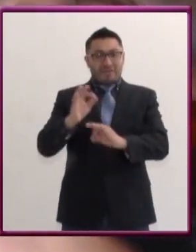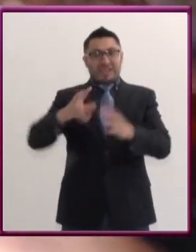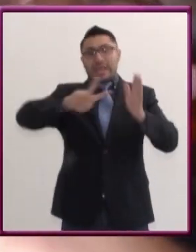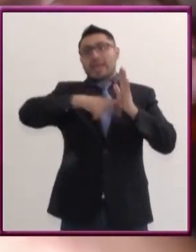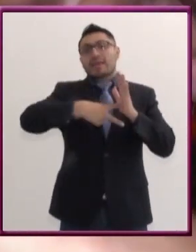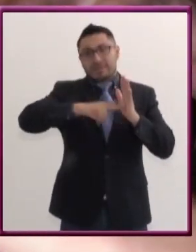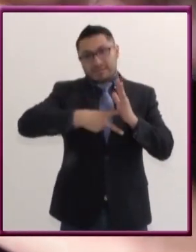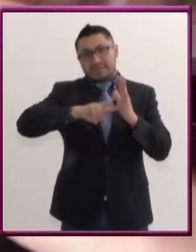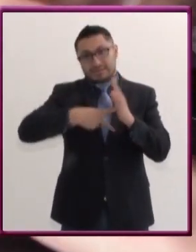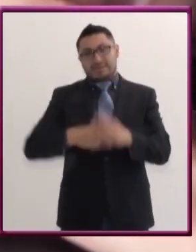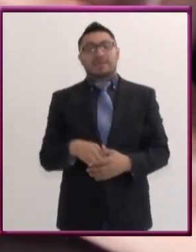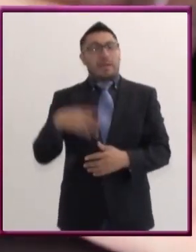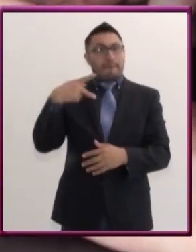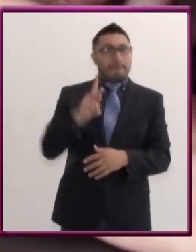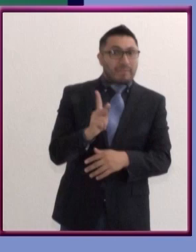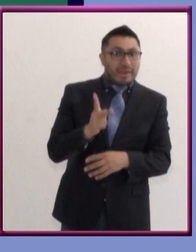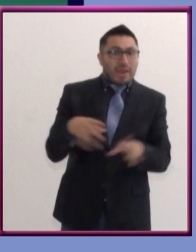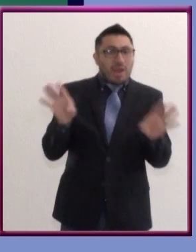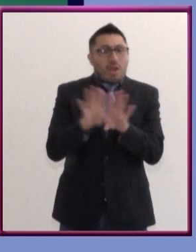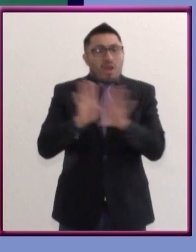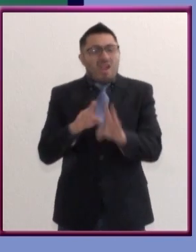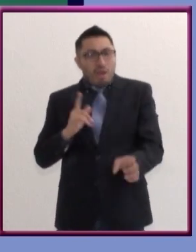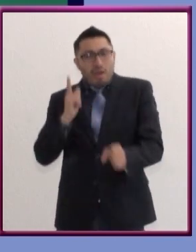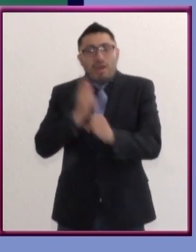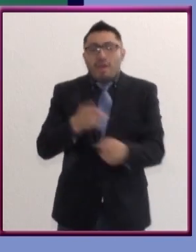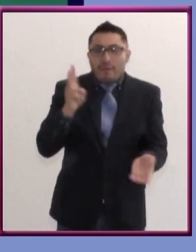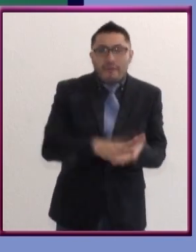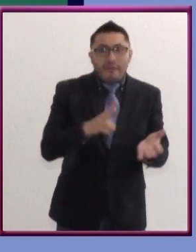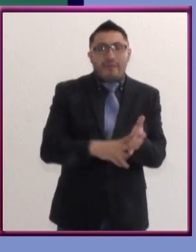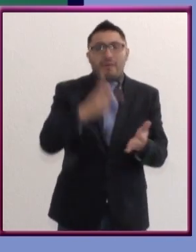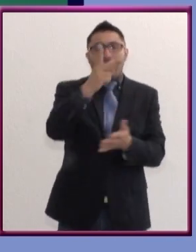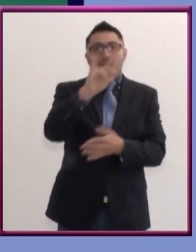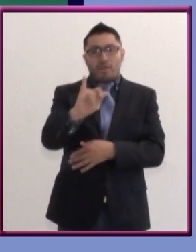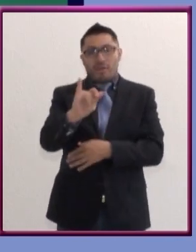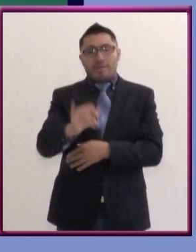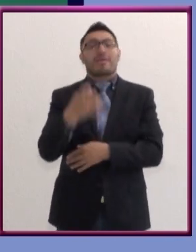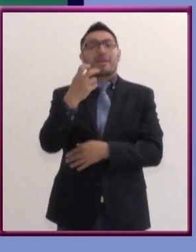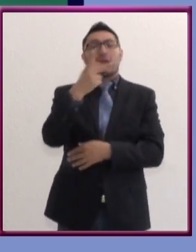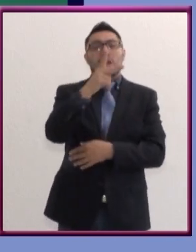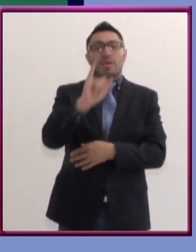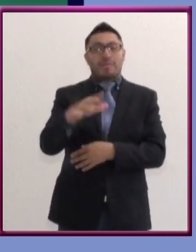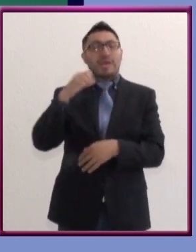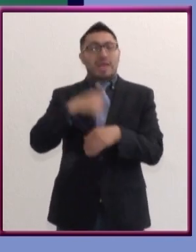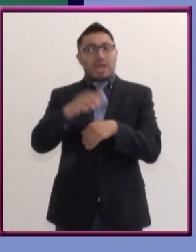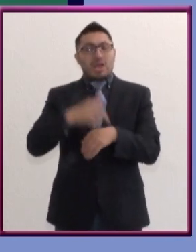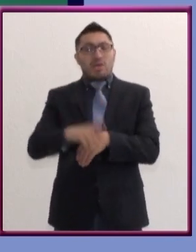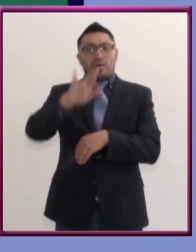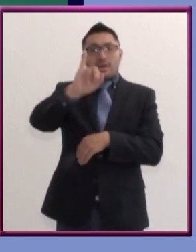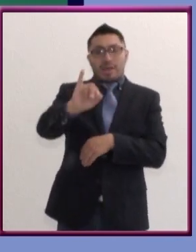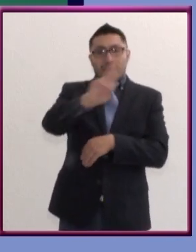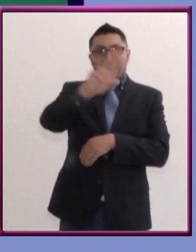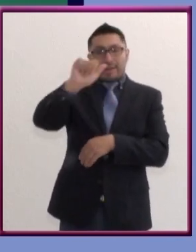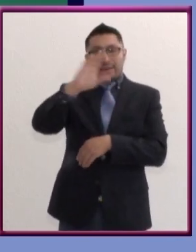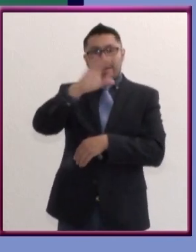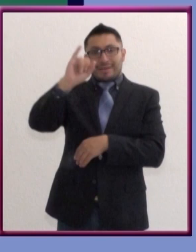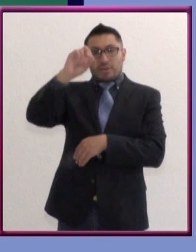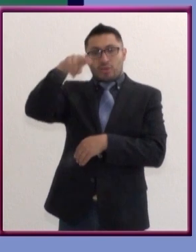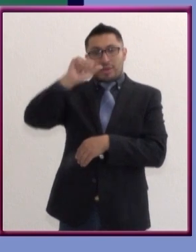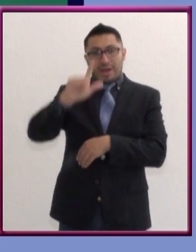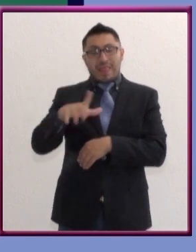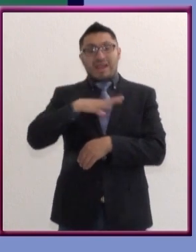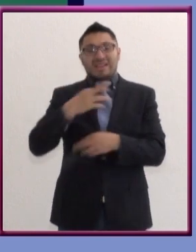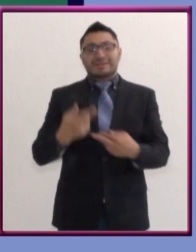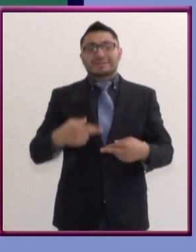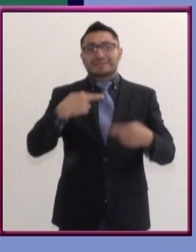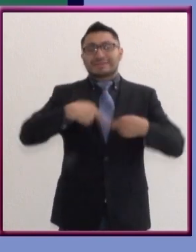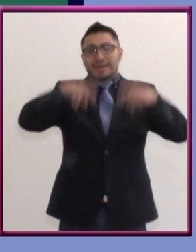e ingeniería. Pero, ¿cómo se encuentra el valor de pi? Como pi es un número irracional, su